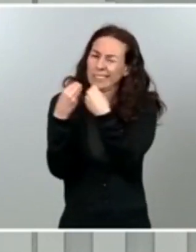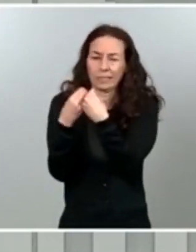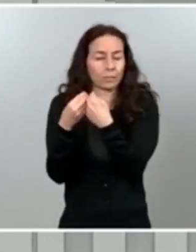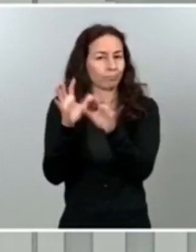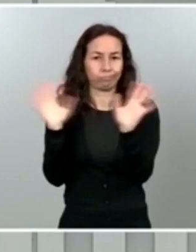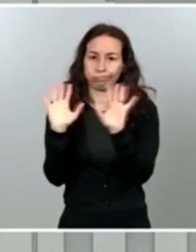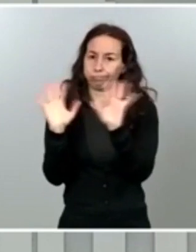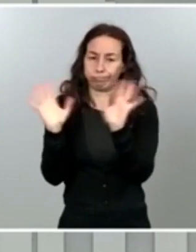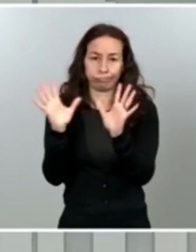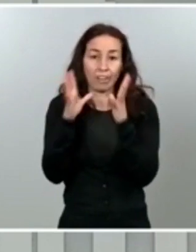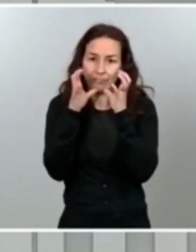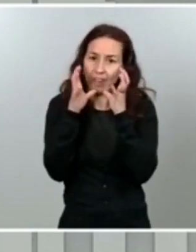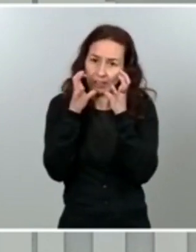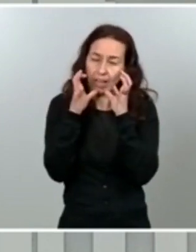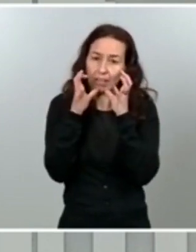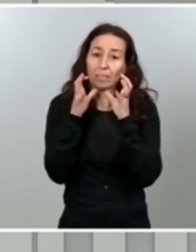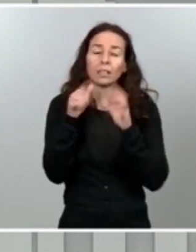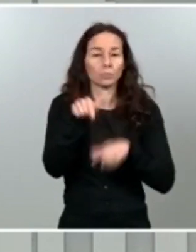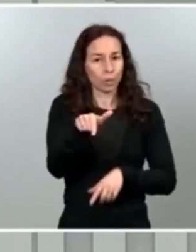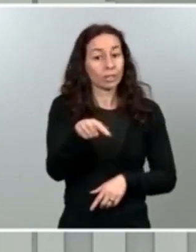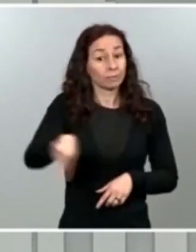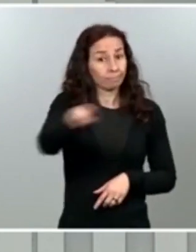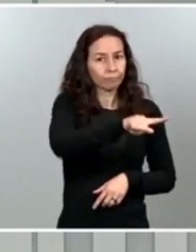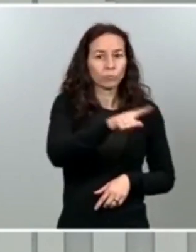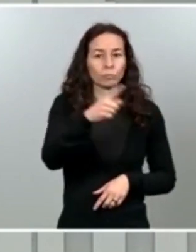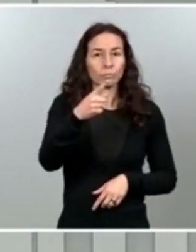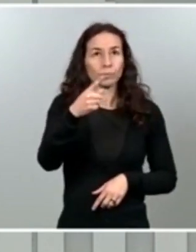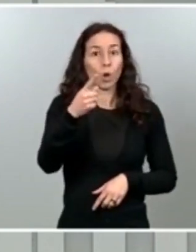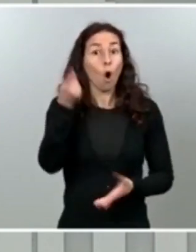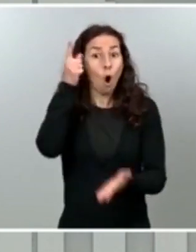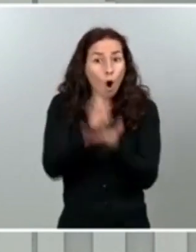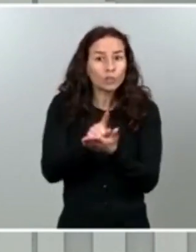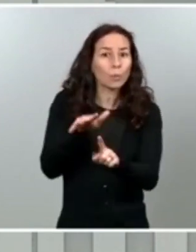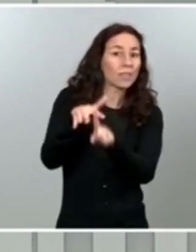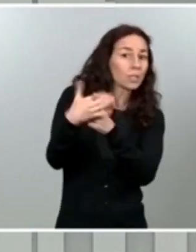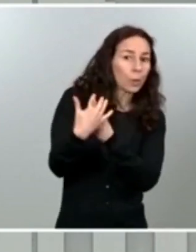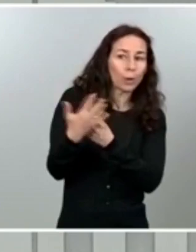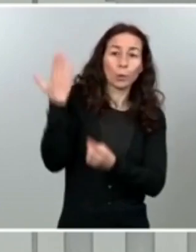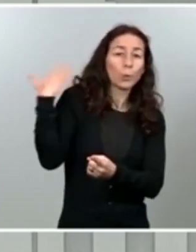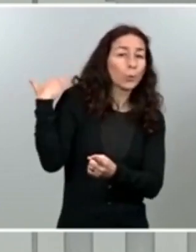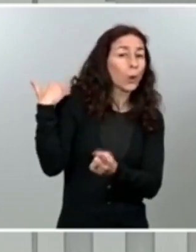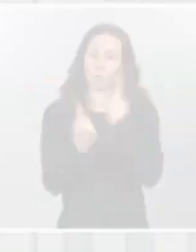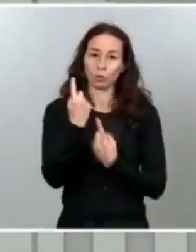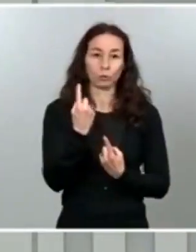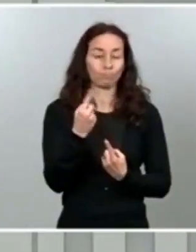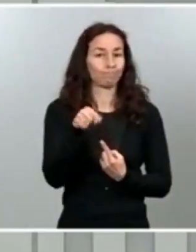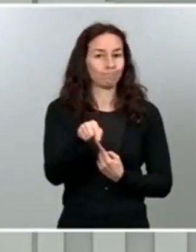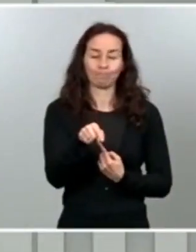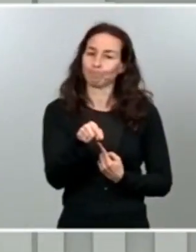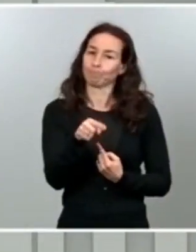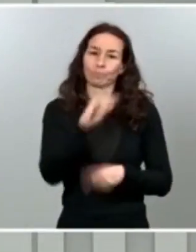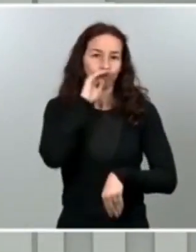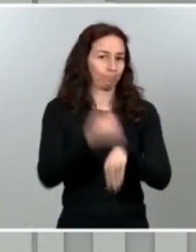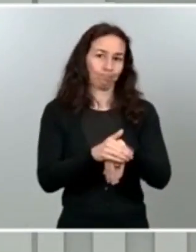yo creo que tenemos que ser todos conscientes de que no podemos volver a ponernos en una situación parecida y que esto ahora depende de todos y yo creo que tenemos